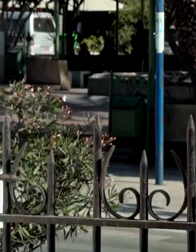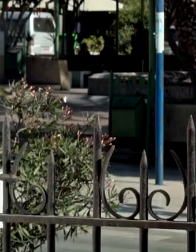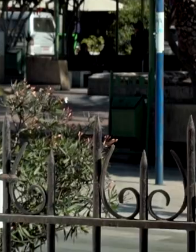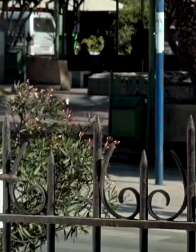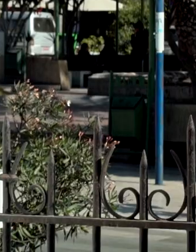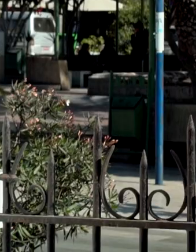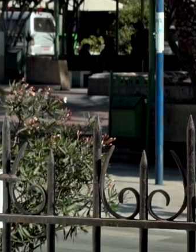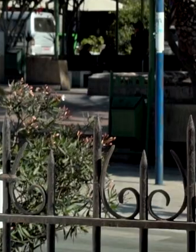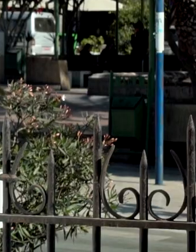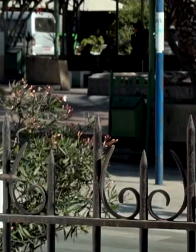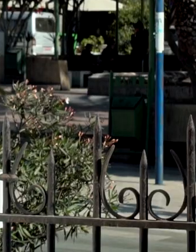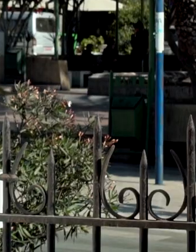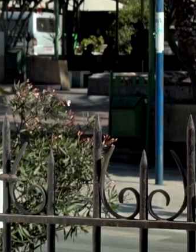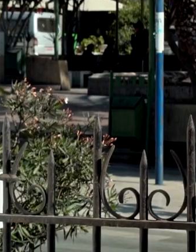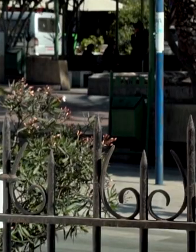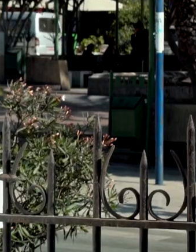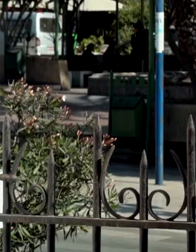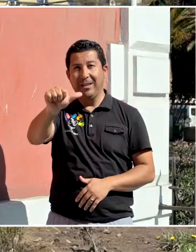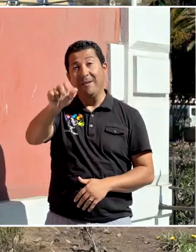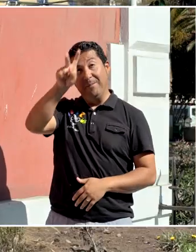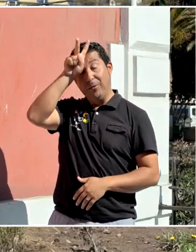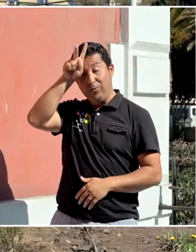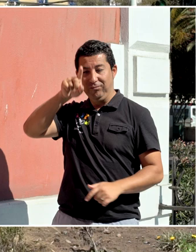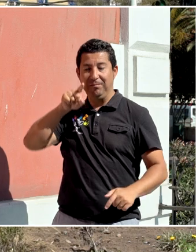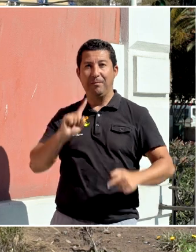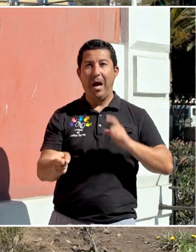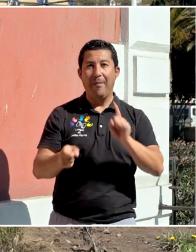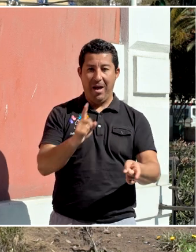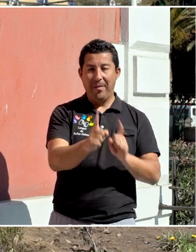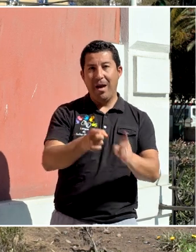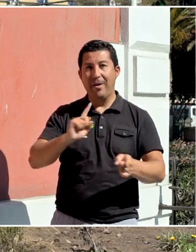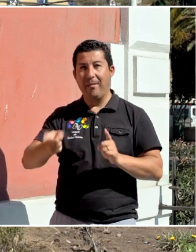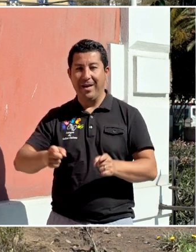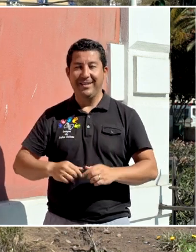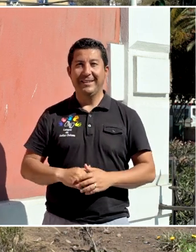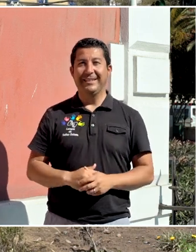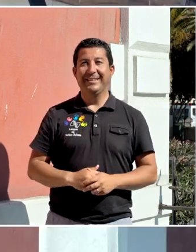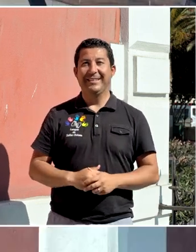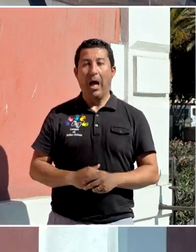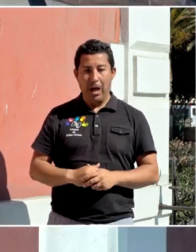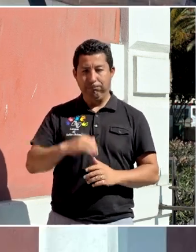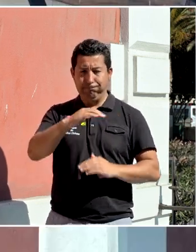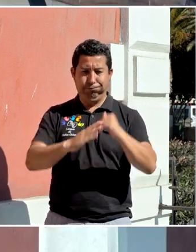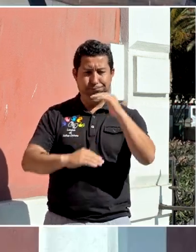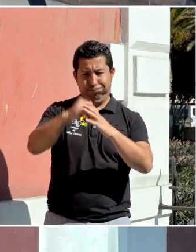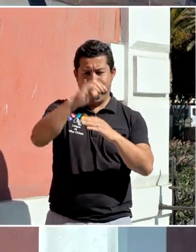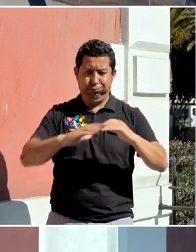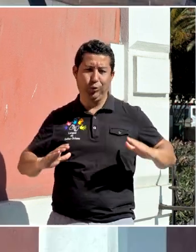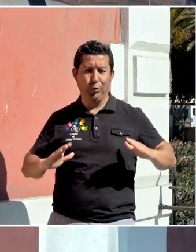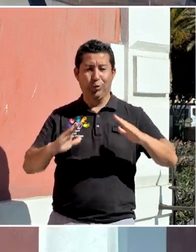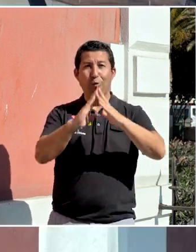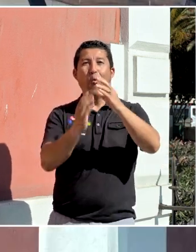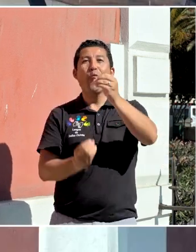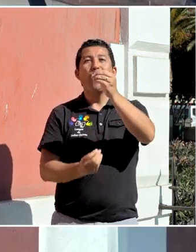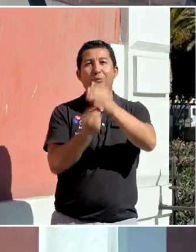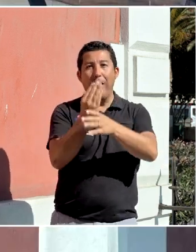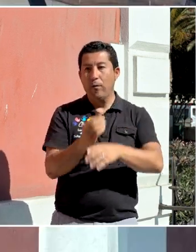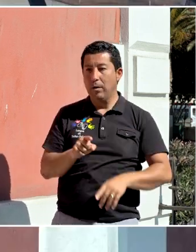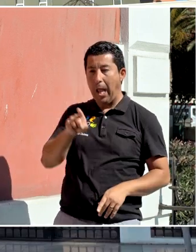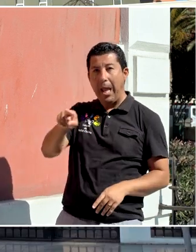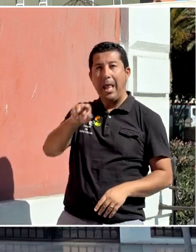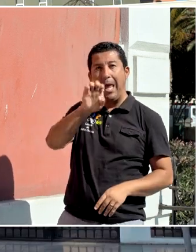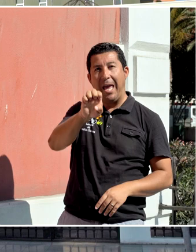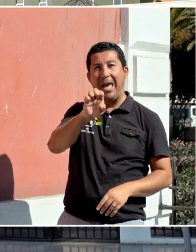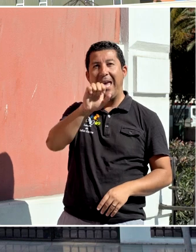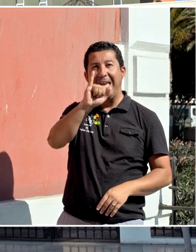en 1876 y aún bajo la administración peruana se edifica un nuevo inmueble